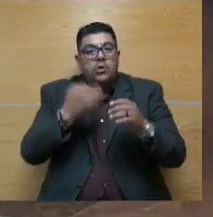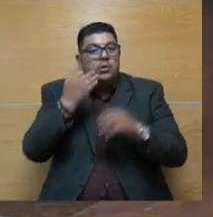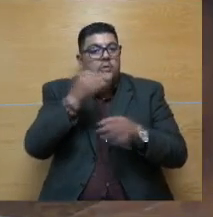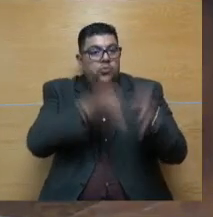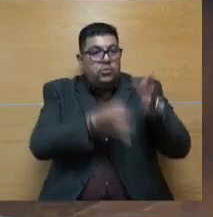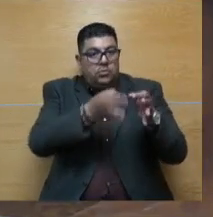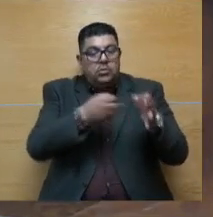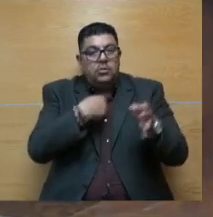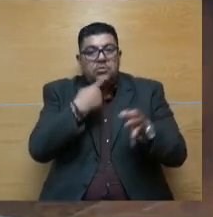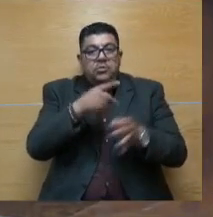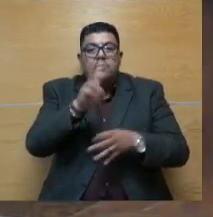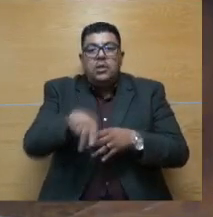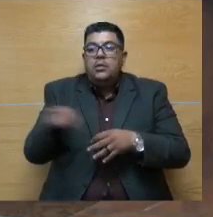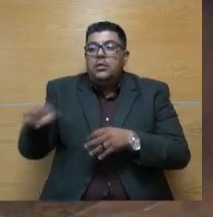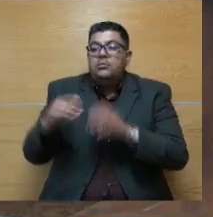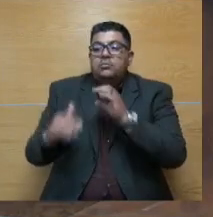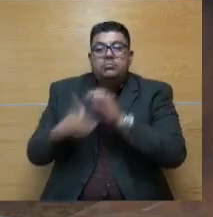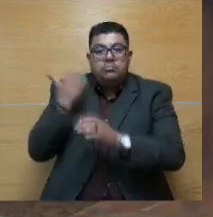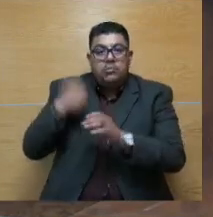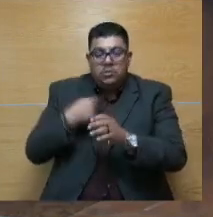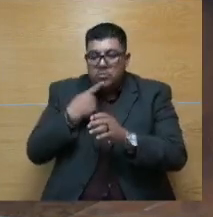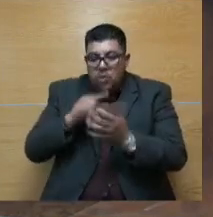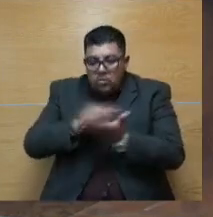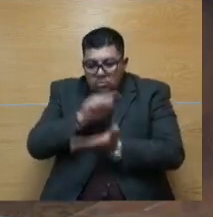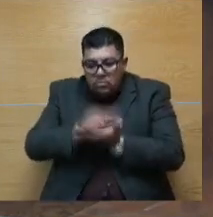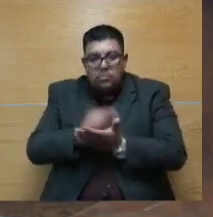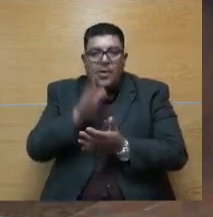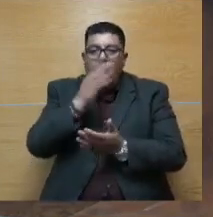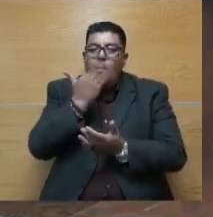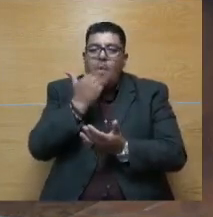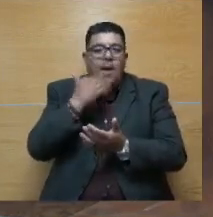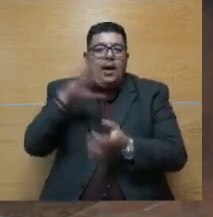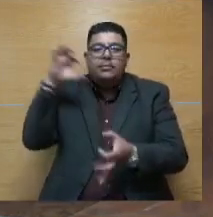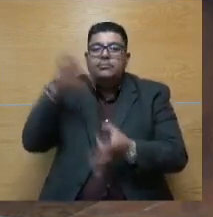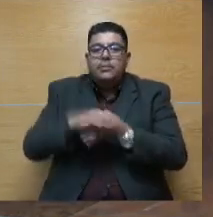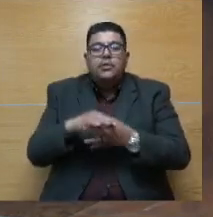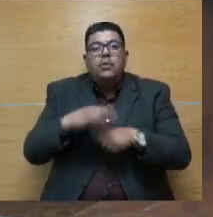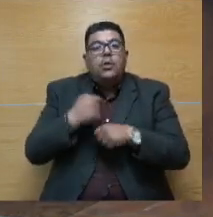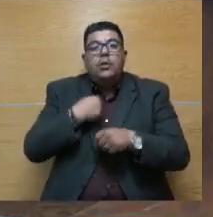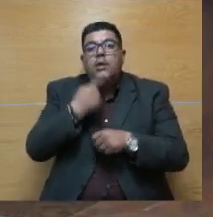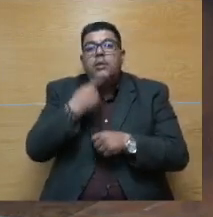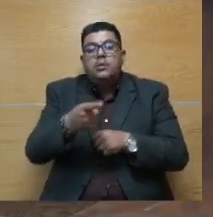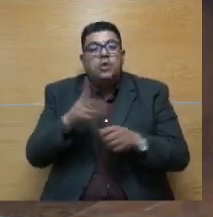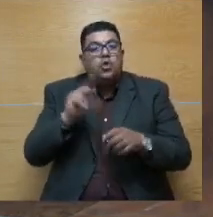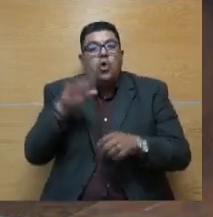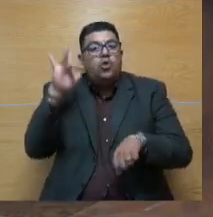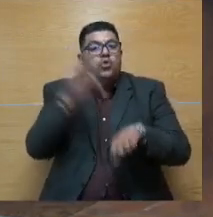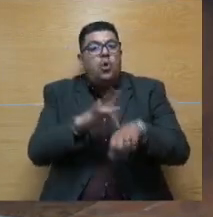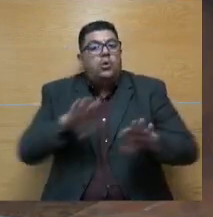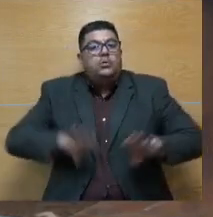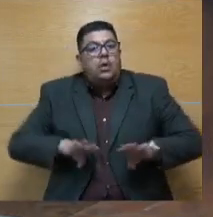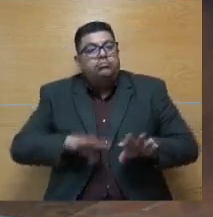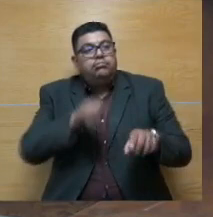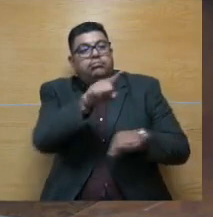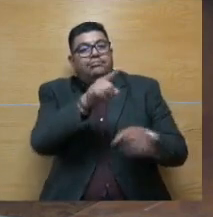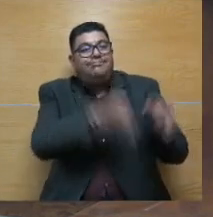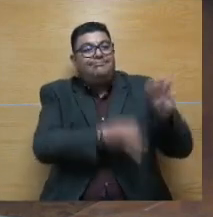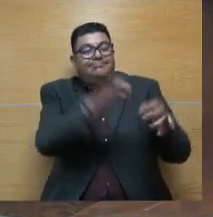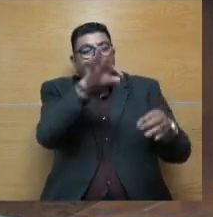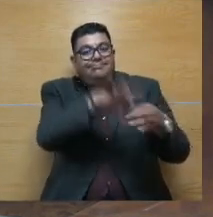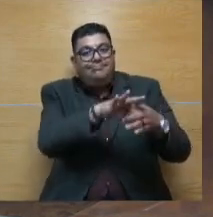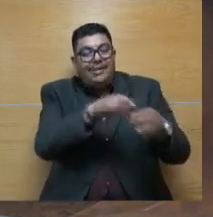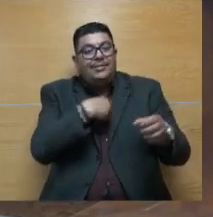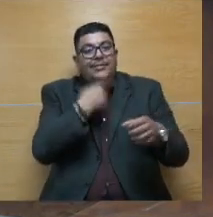consideraron como inoperantes los agravios relativos a la incompetencia del tribunal local así como los relacionados con la